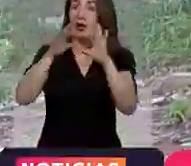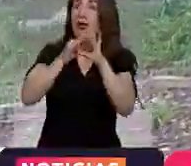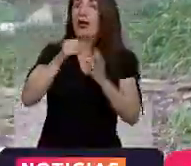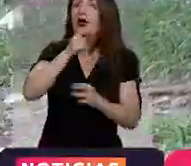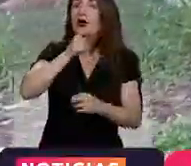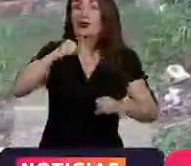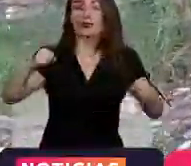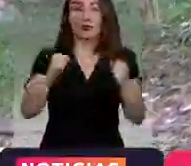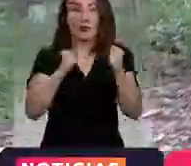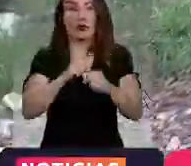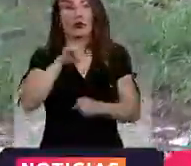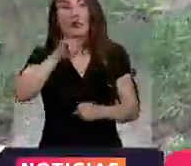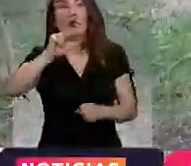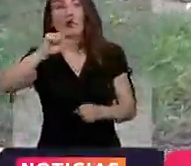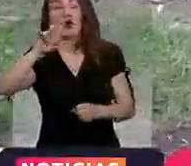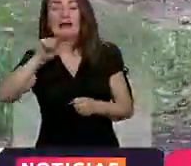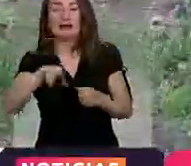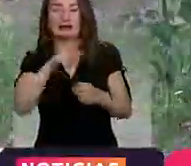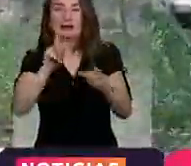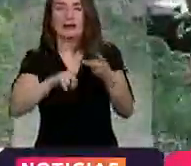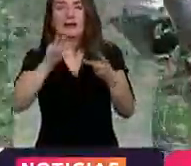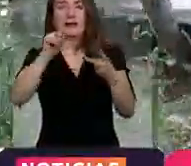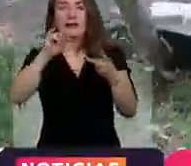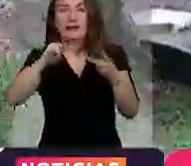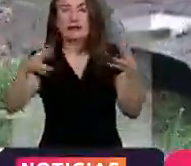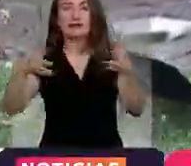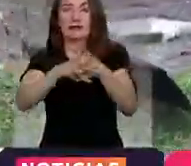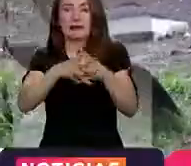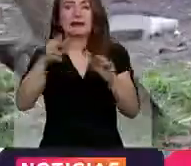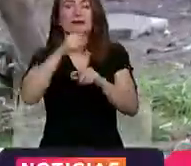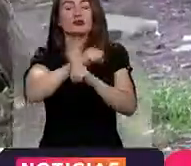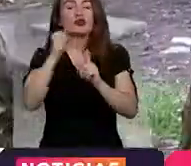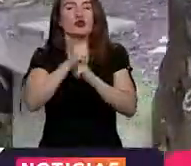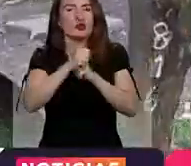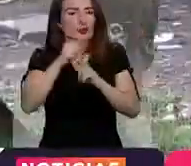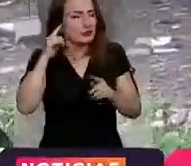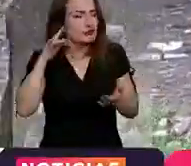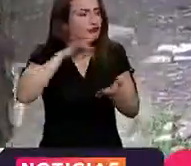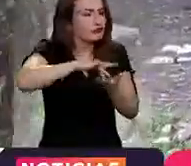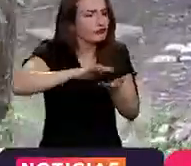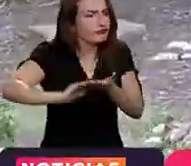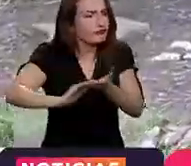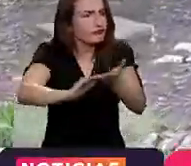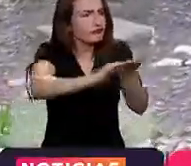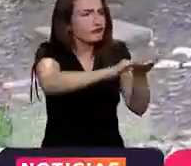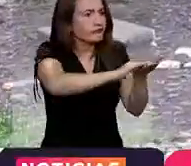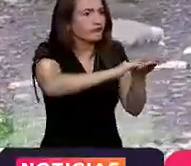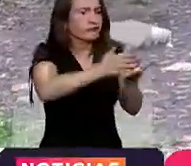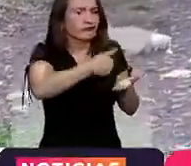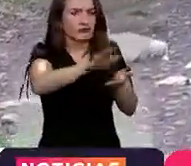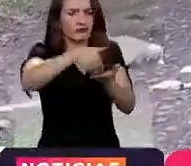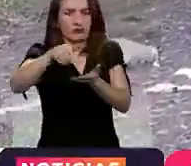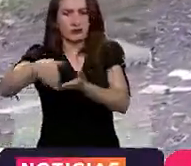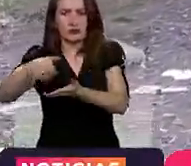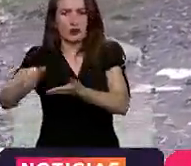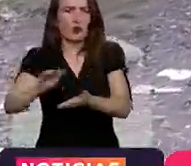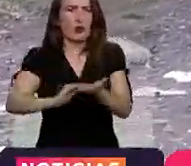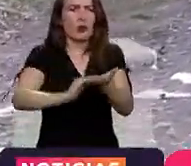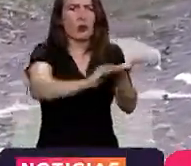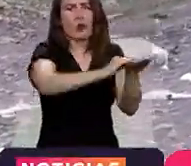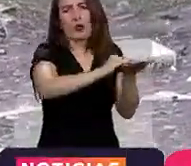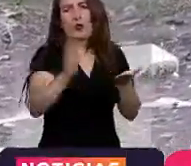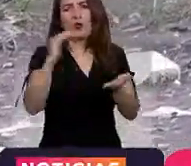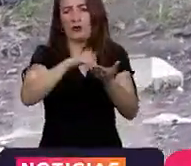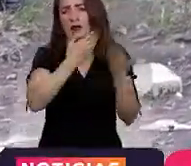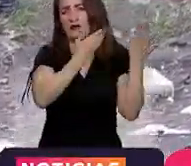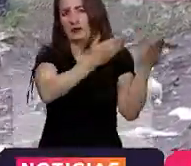Bogotá, UAES, DADEP y Secretaría de Integración Social para ejecutar acciones encaminadas a la recolección de escombros, recuperación del espacio